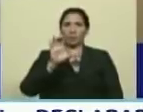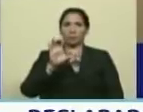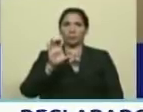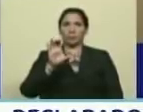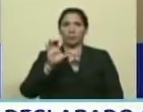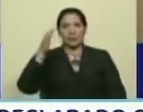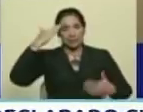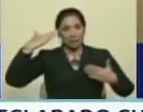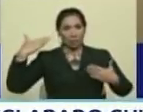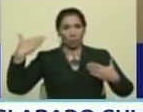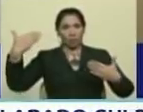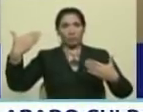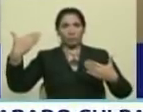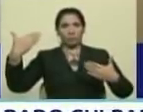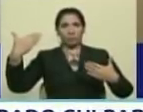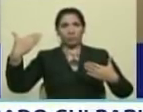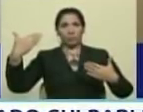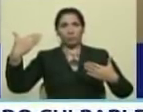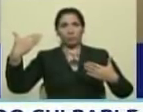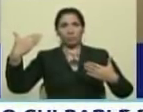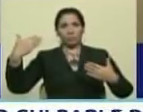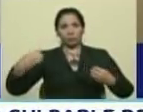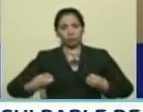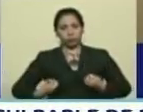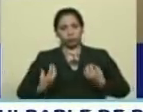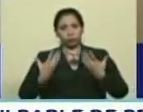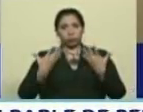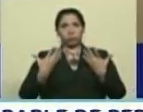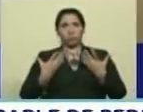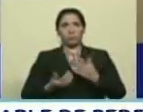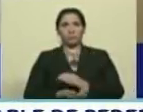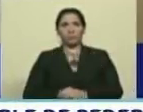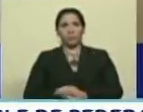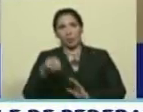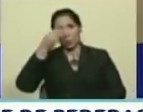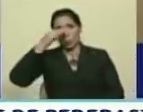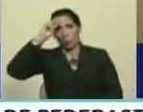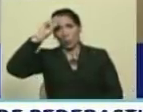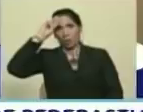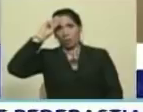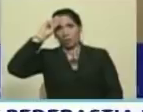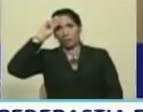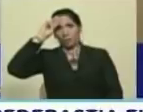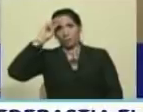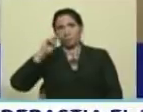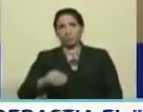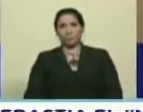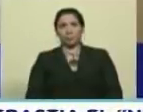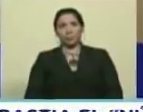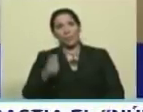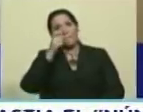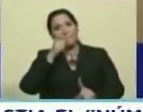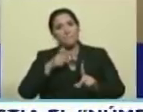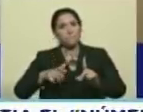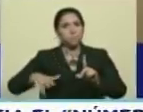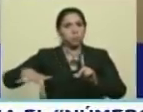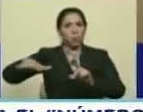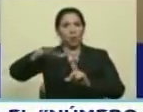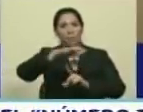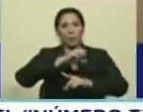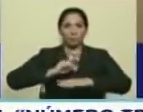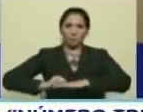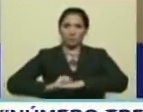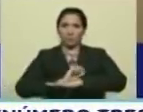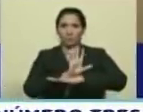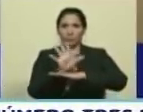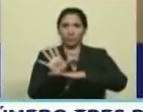que saludamos muy emocionadamente desde Cuba a los pueblos de la Alianza Bolivariana